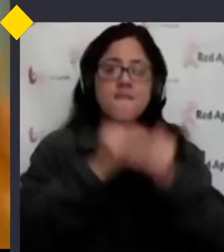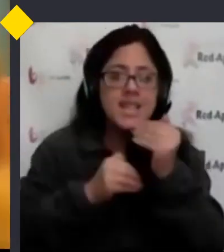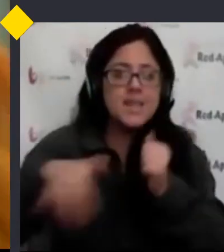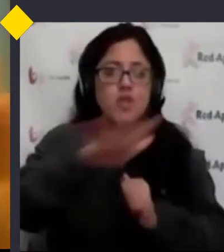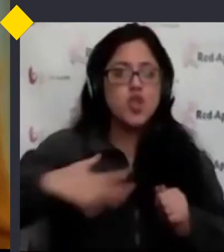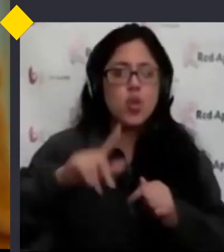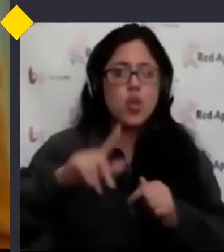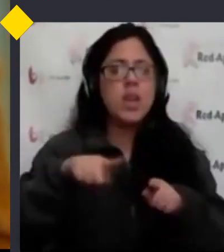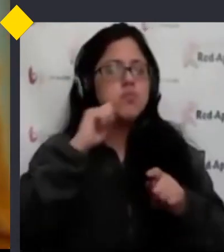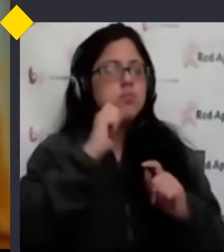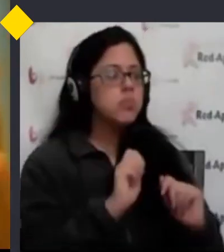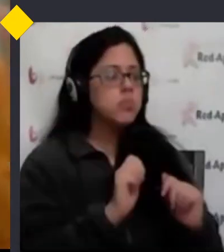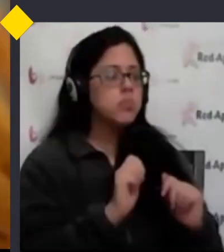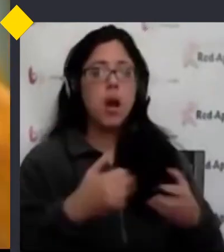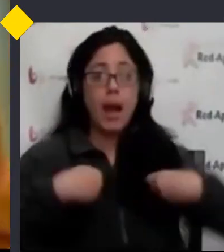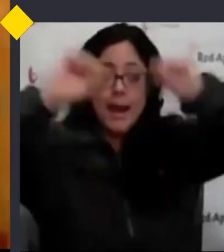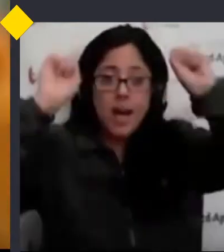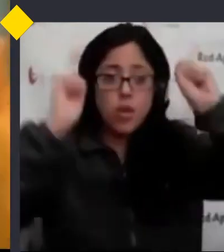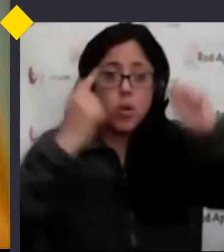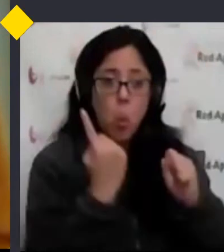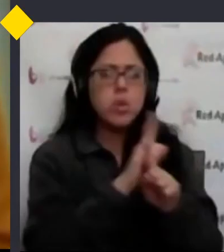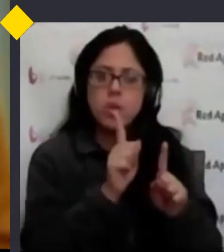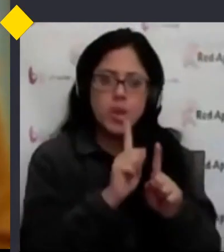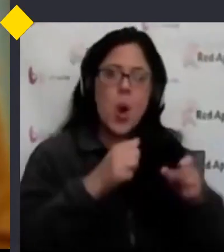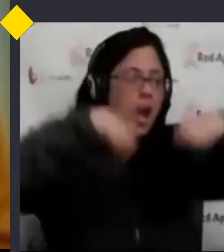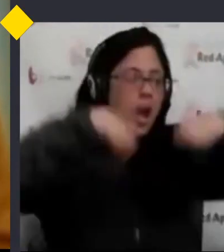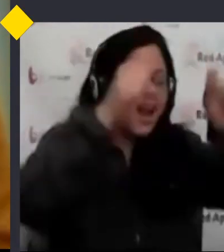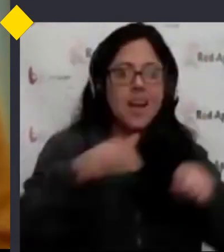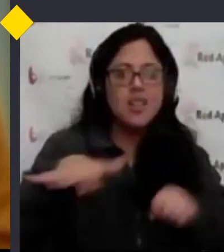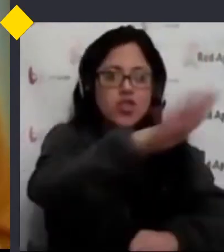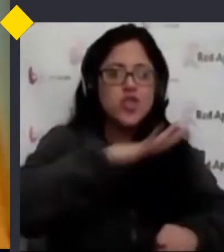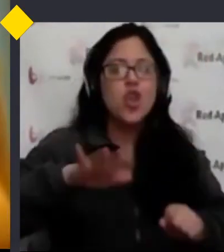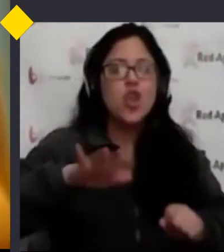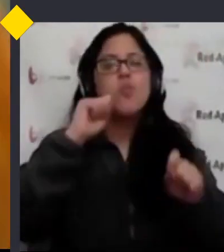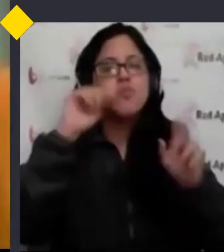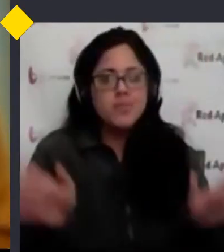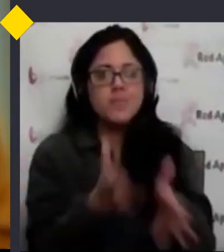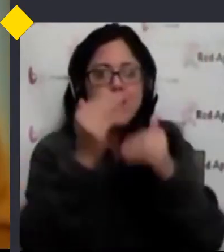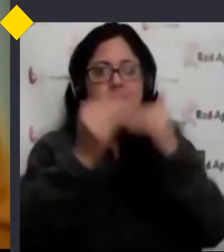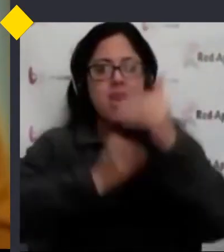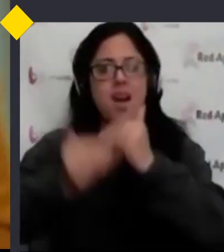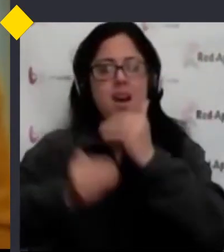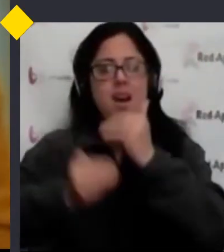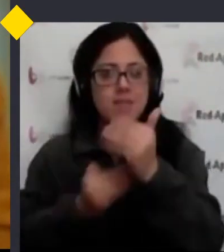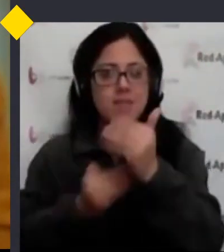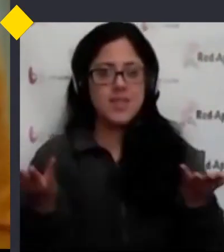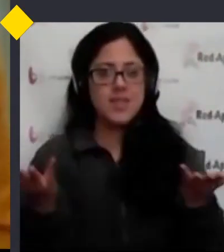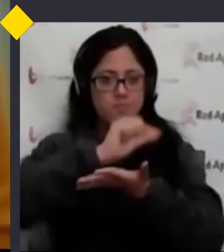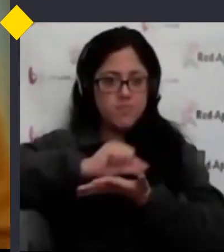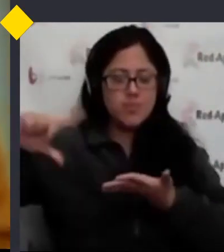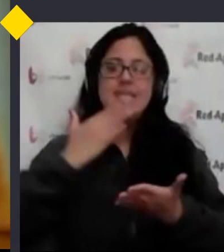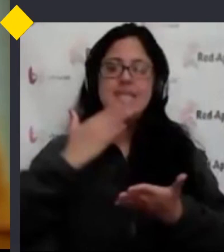ganador, ganamos todos. Entonces tenemos que empujarnos a estar en el fondo midiéndonos y avanzando y progresando. También aprovecho